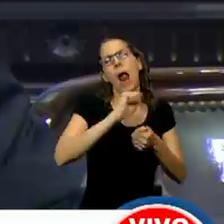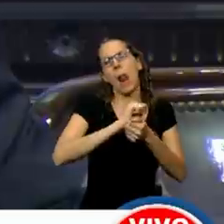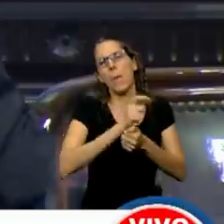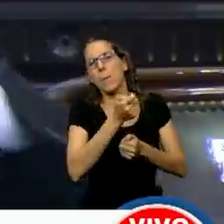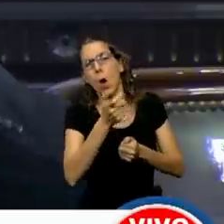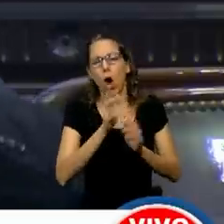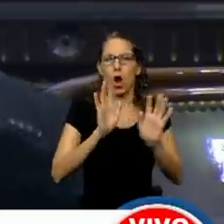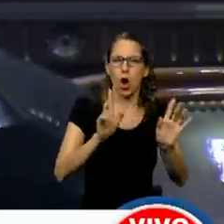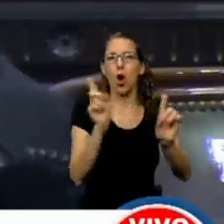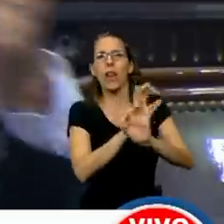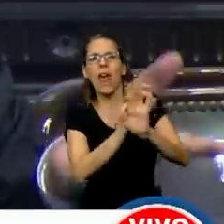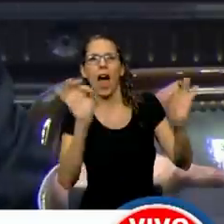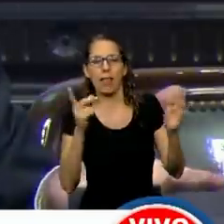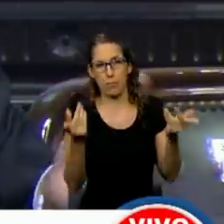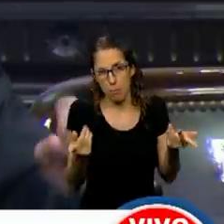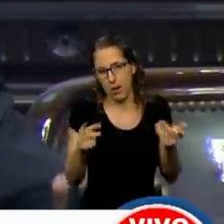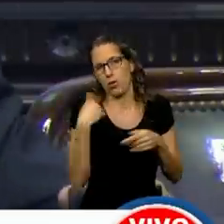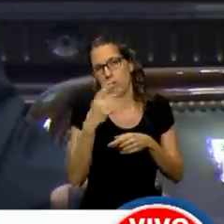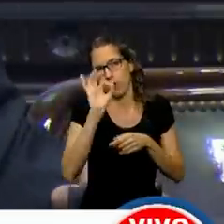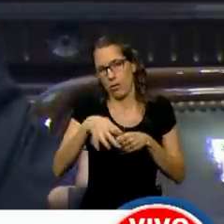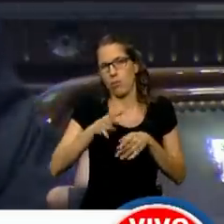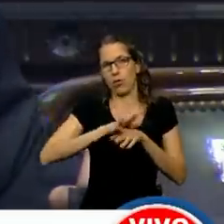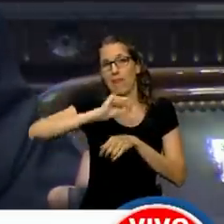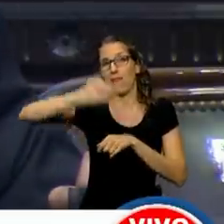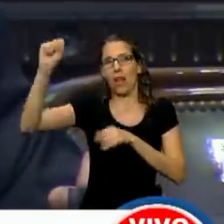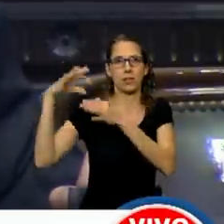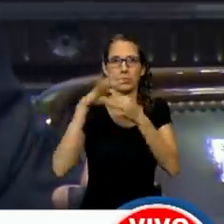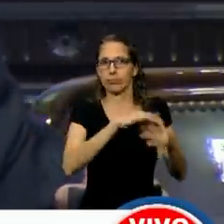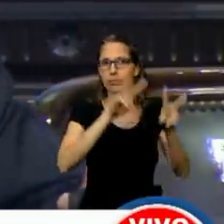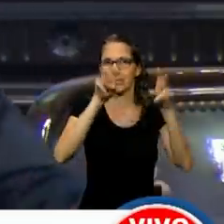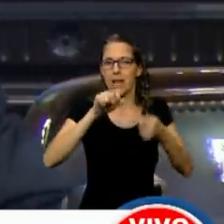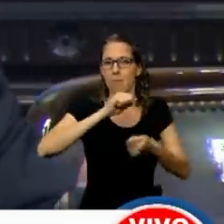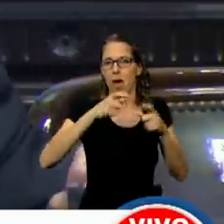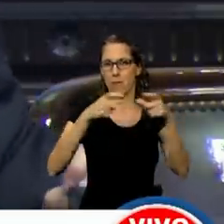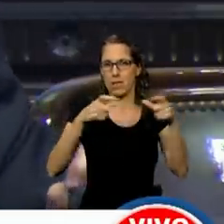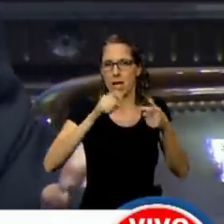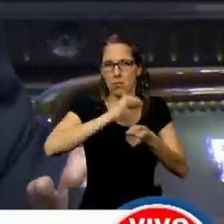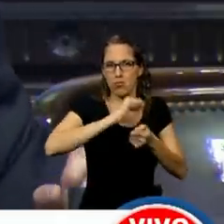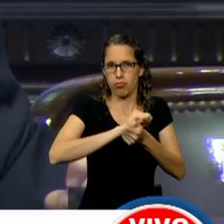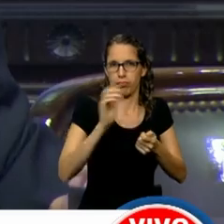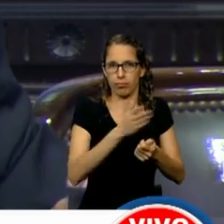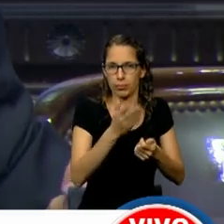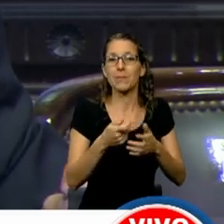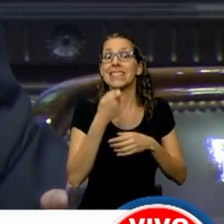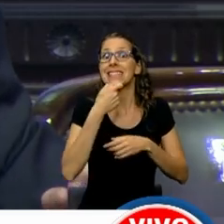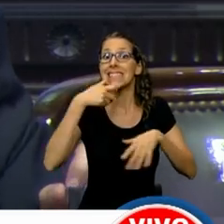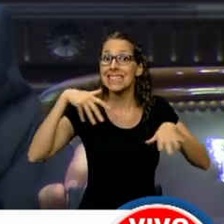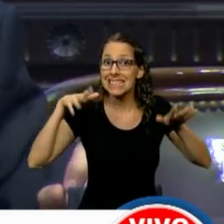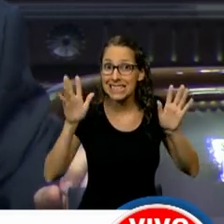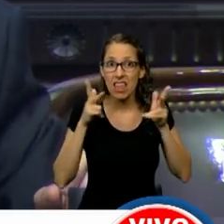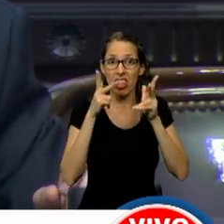emitir que ayudar con la inflación es tan netamente ligado por supuesto cuando ocurre cuando ocurre esa situación en realidad no